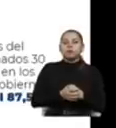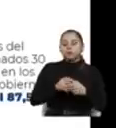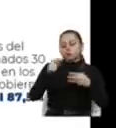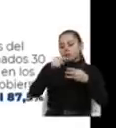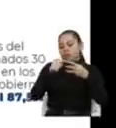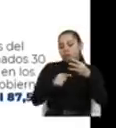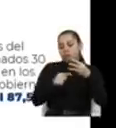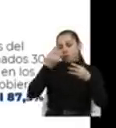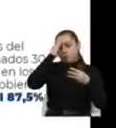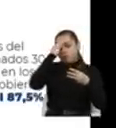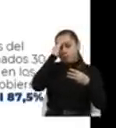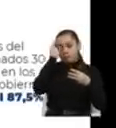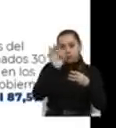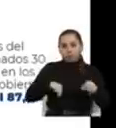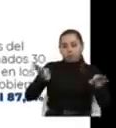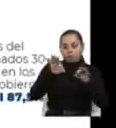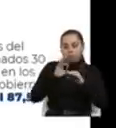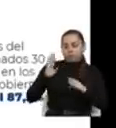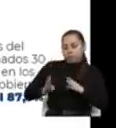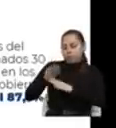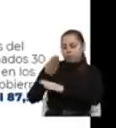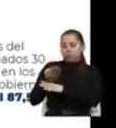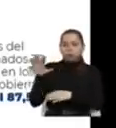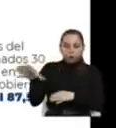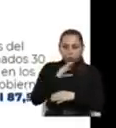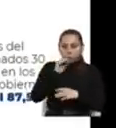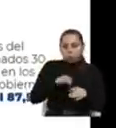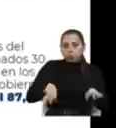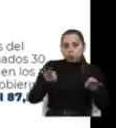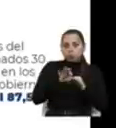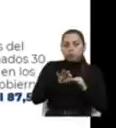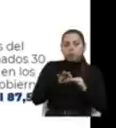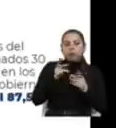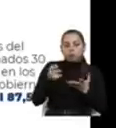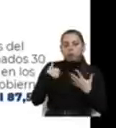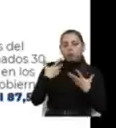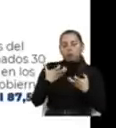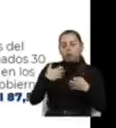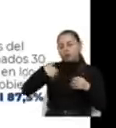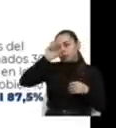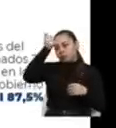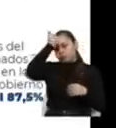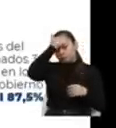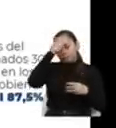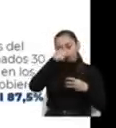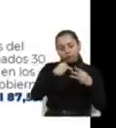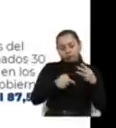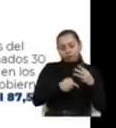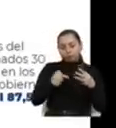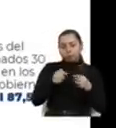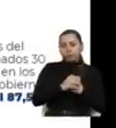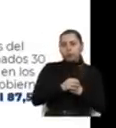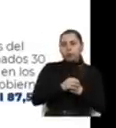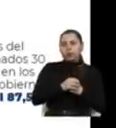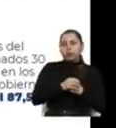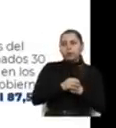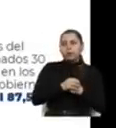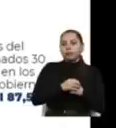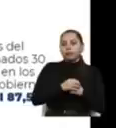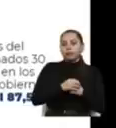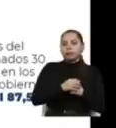inquietudes importantes planteadas. Todas son importantes, pero que quisiera destacar y para